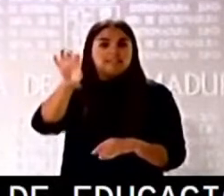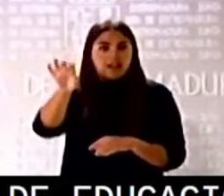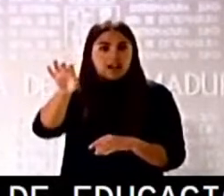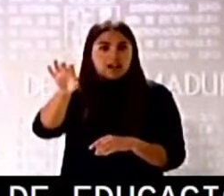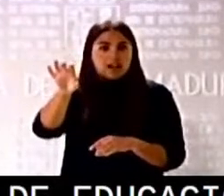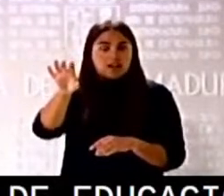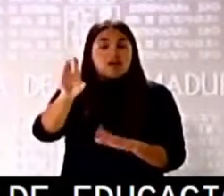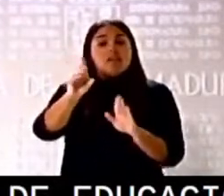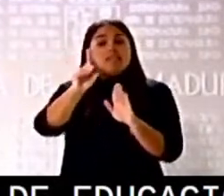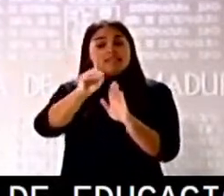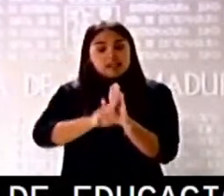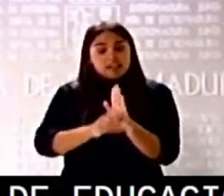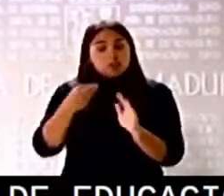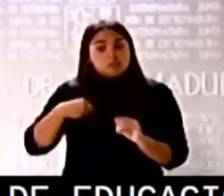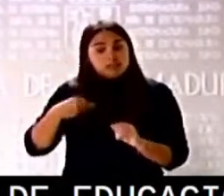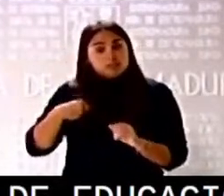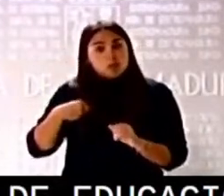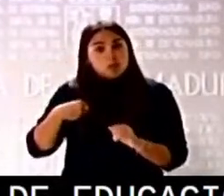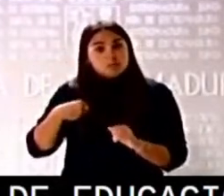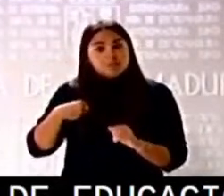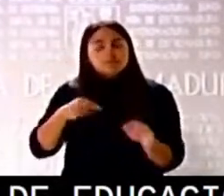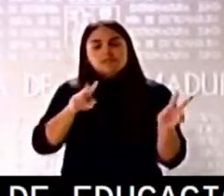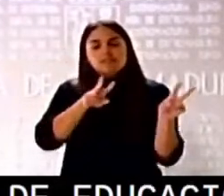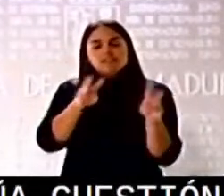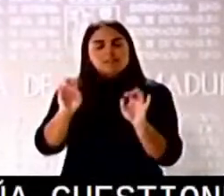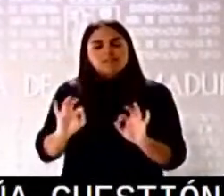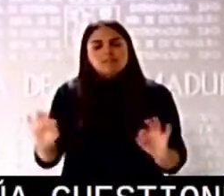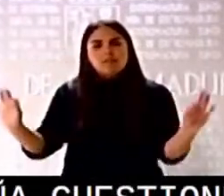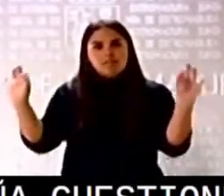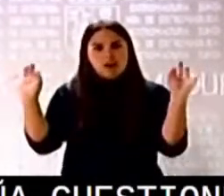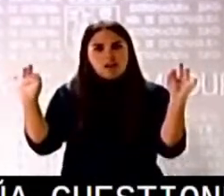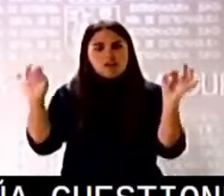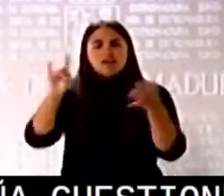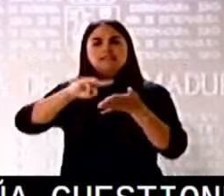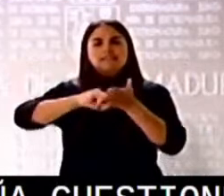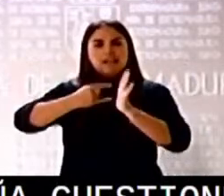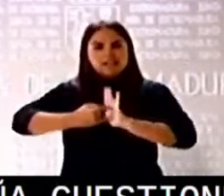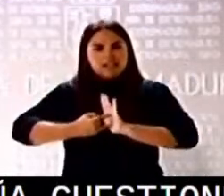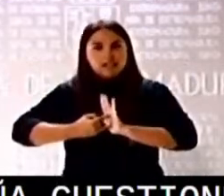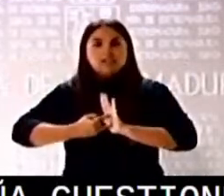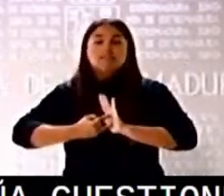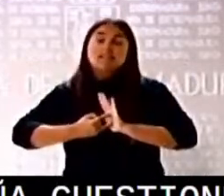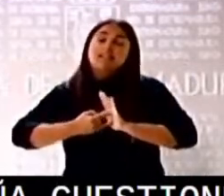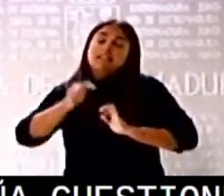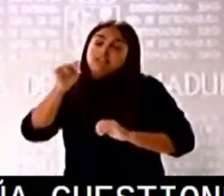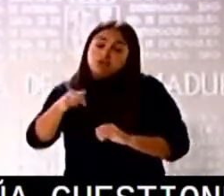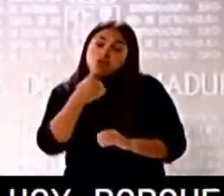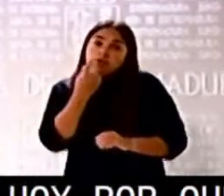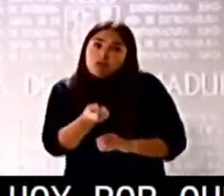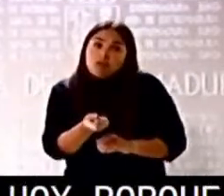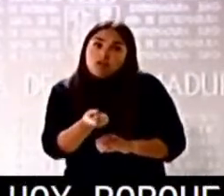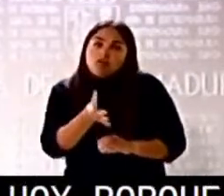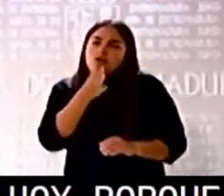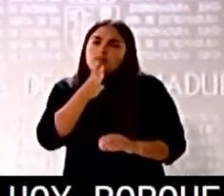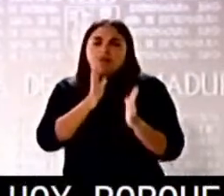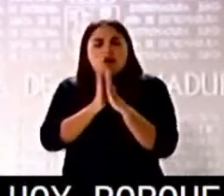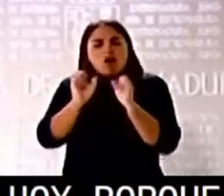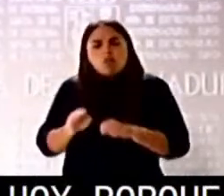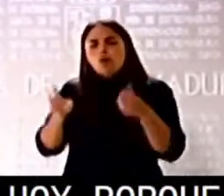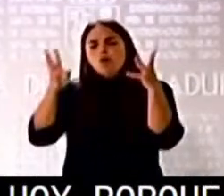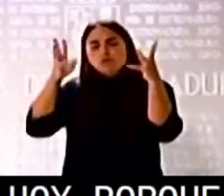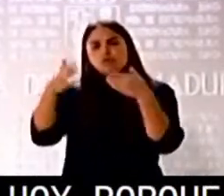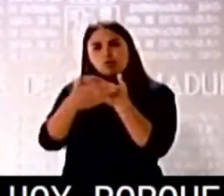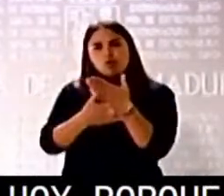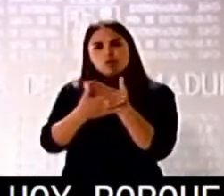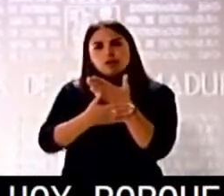Es un decreto que entraña cuestiones muy específicas y técnicas que yo nombro hoy porque forma parte de los acuerdos del Consejo de